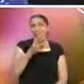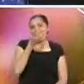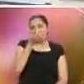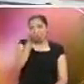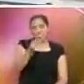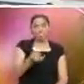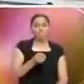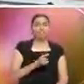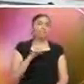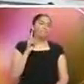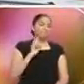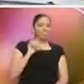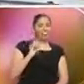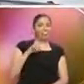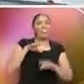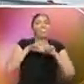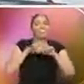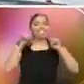no. Pues no. ¿Para qué